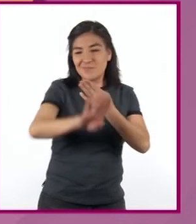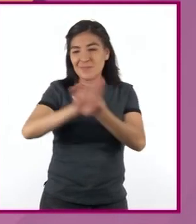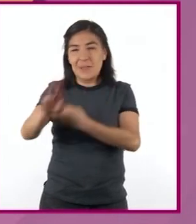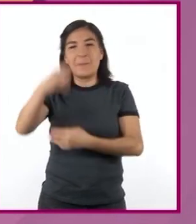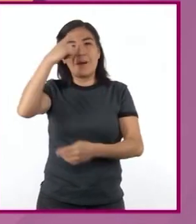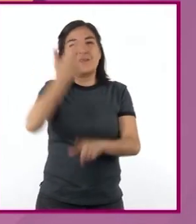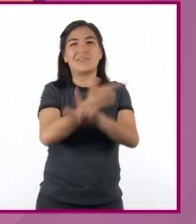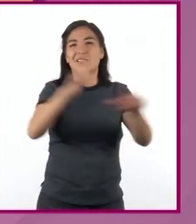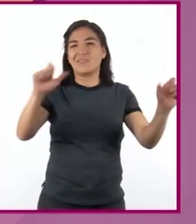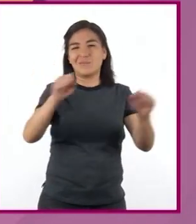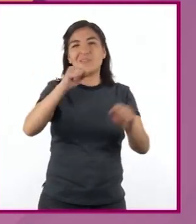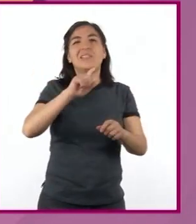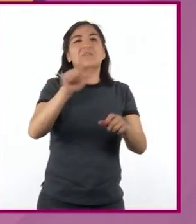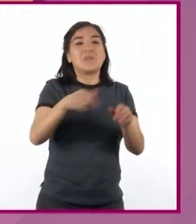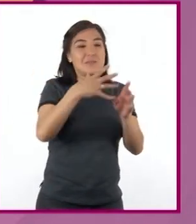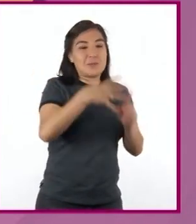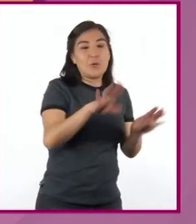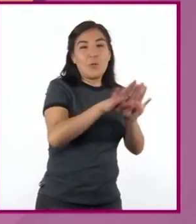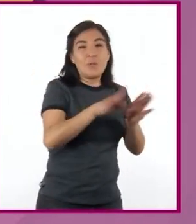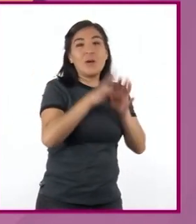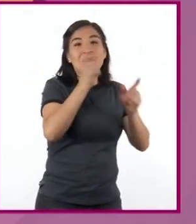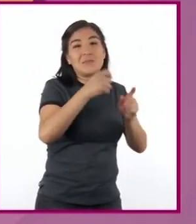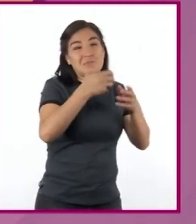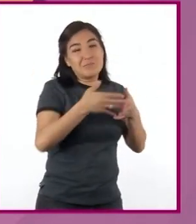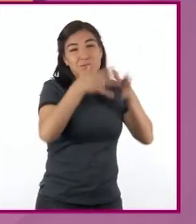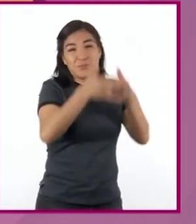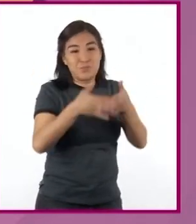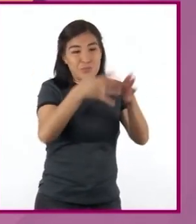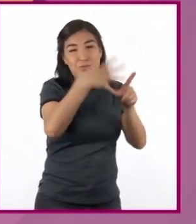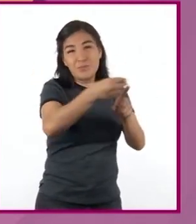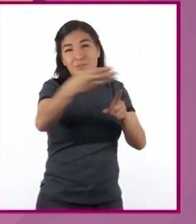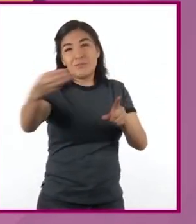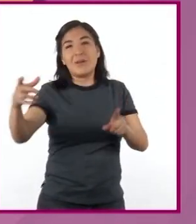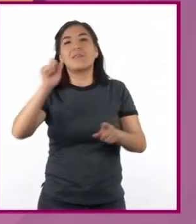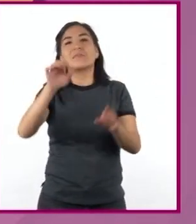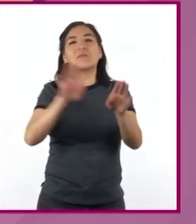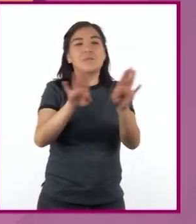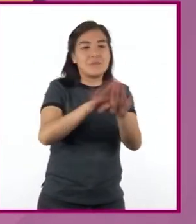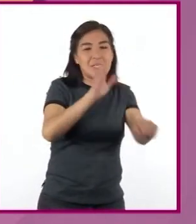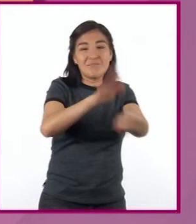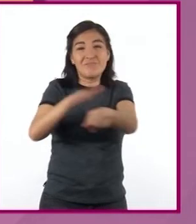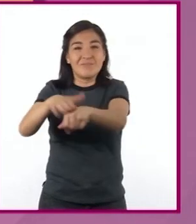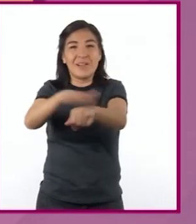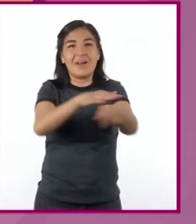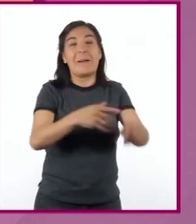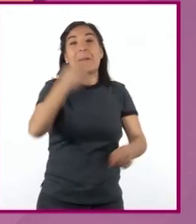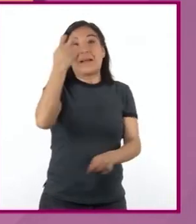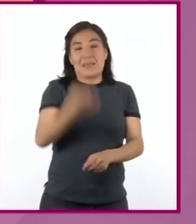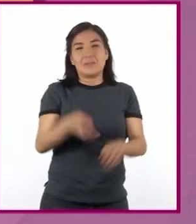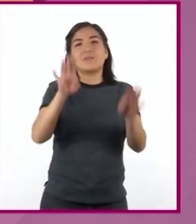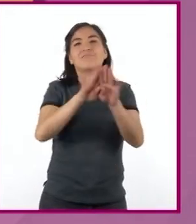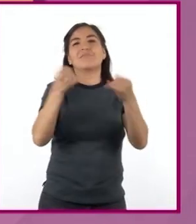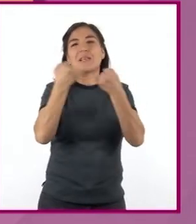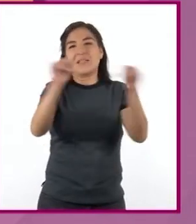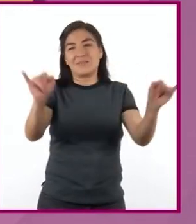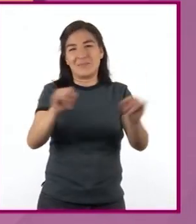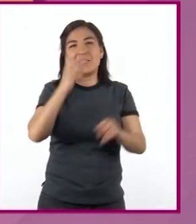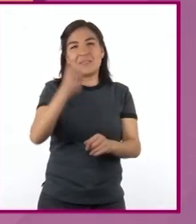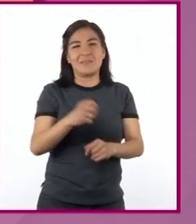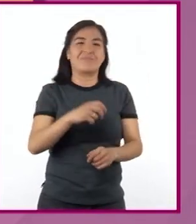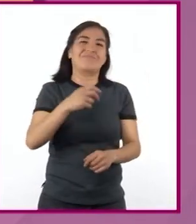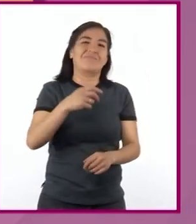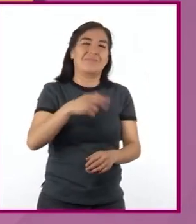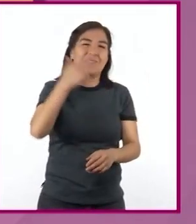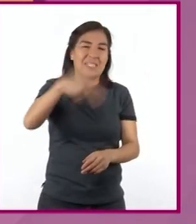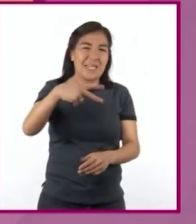se expandieran, sobre todo porque se difundieron los acontecimientos que dieron lugar a la independencia de las 13 colonias de América